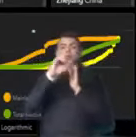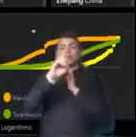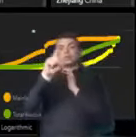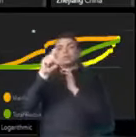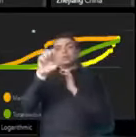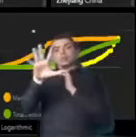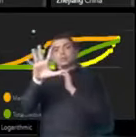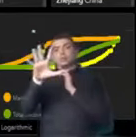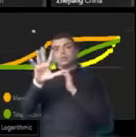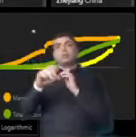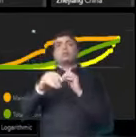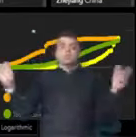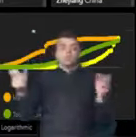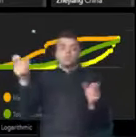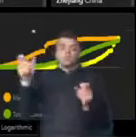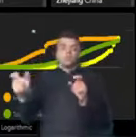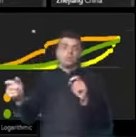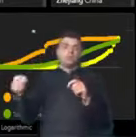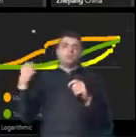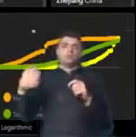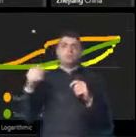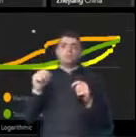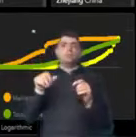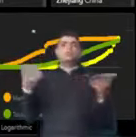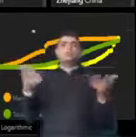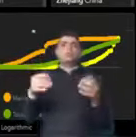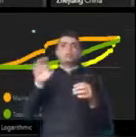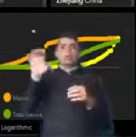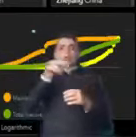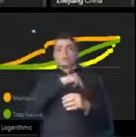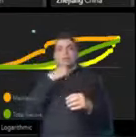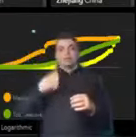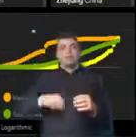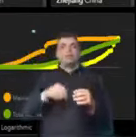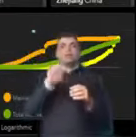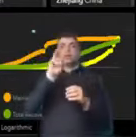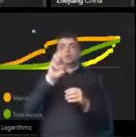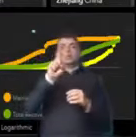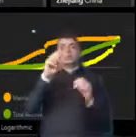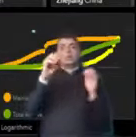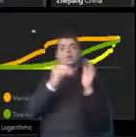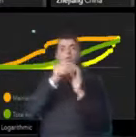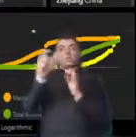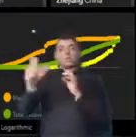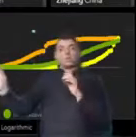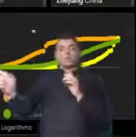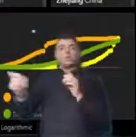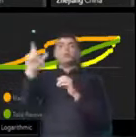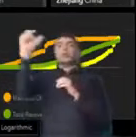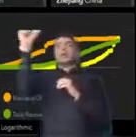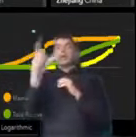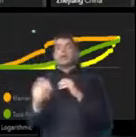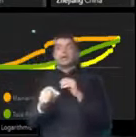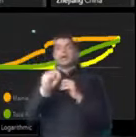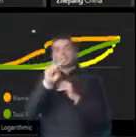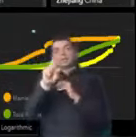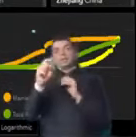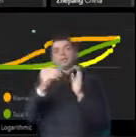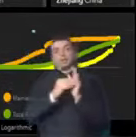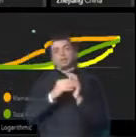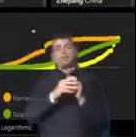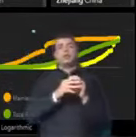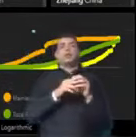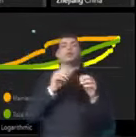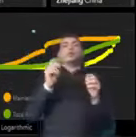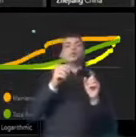de personas contagiadas son de en China, más de 81.000 personas. Le continúa Italia con 21.000, Irán con 13.000, Corea del